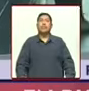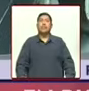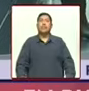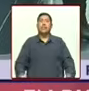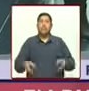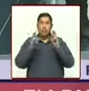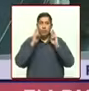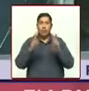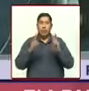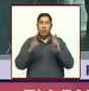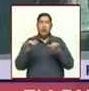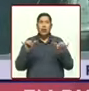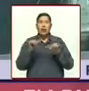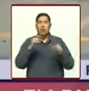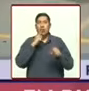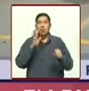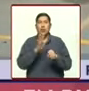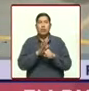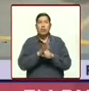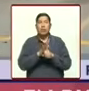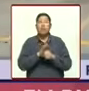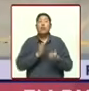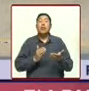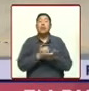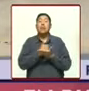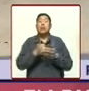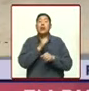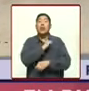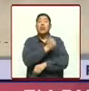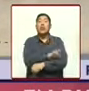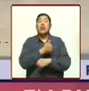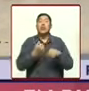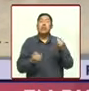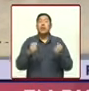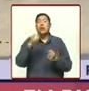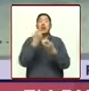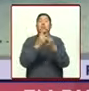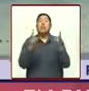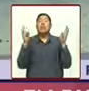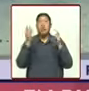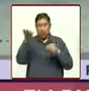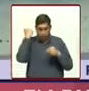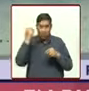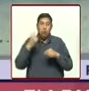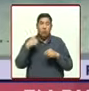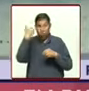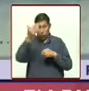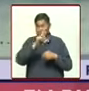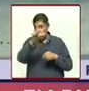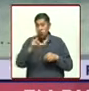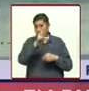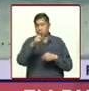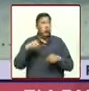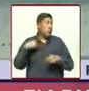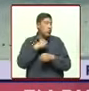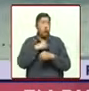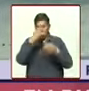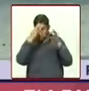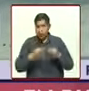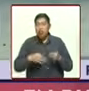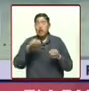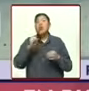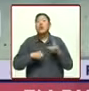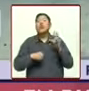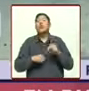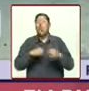Ustedes lo acaban de escuchar, además hay un compromiso de parte de las autoridades de tránsito en Viacha que el próximo día lunes vamos a estar para poder confirmar